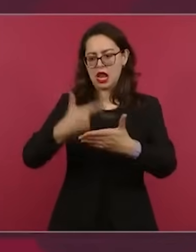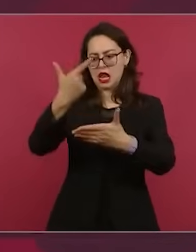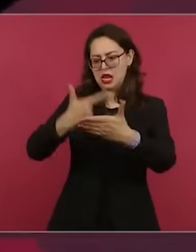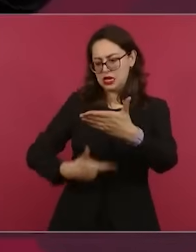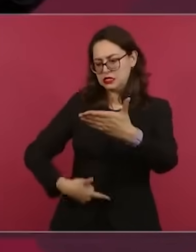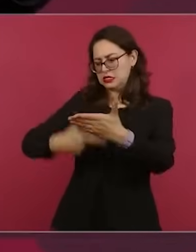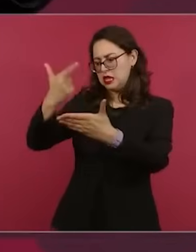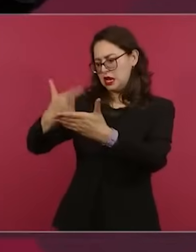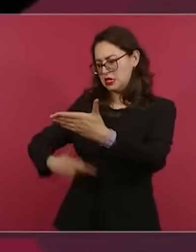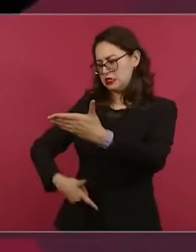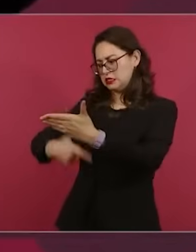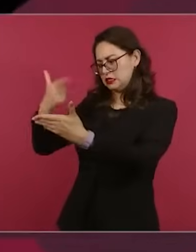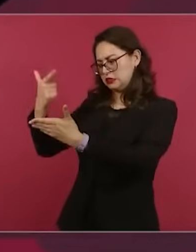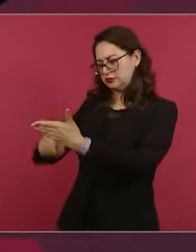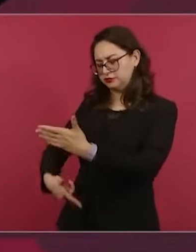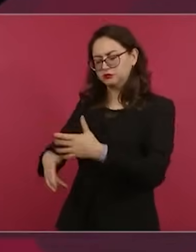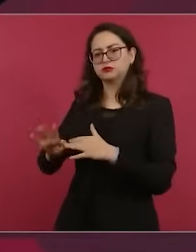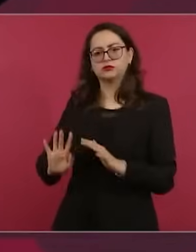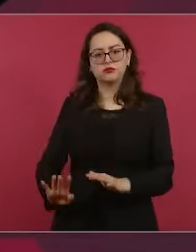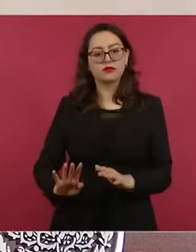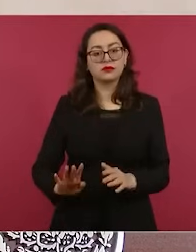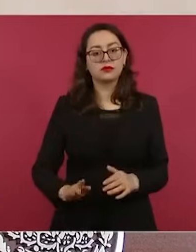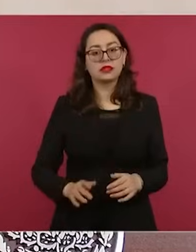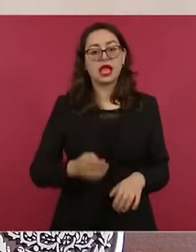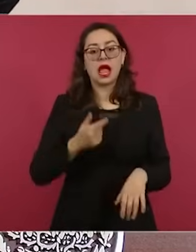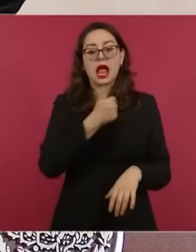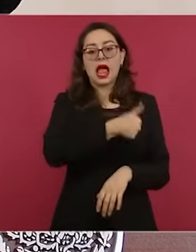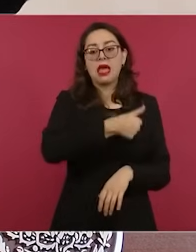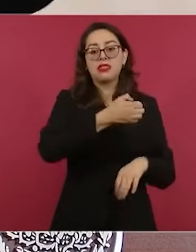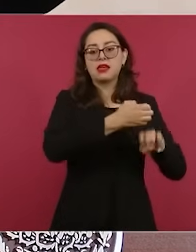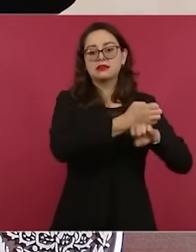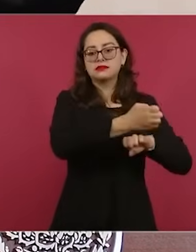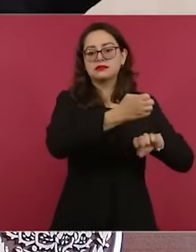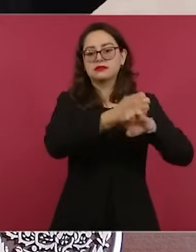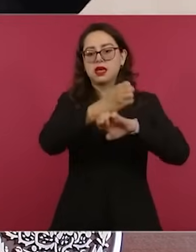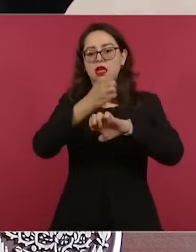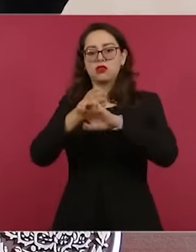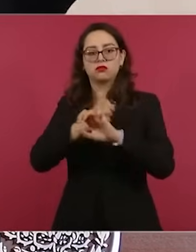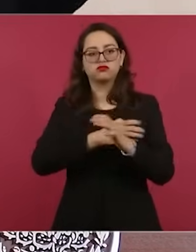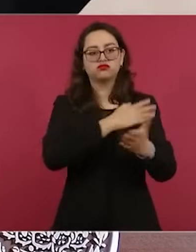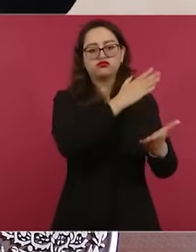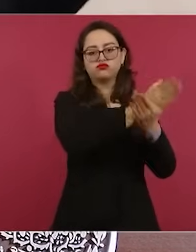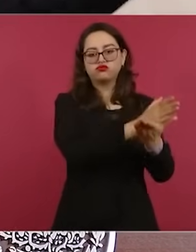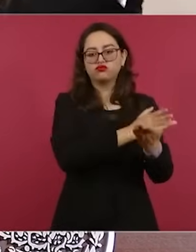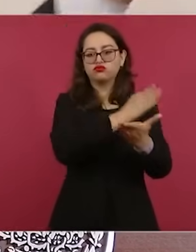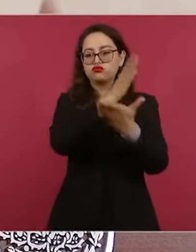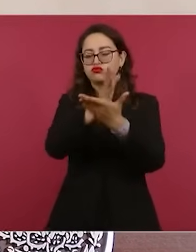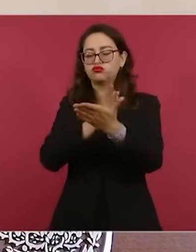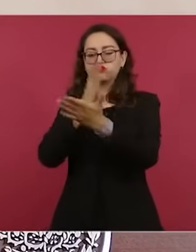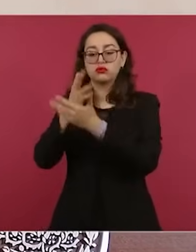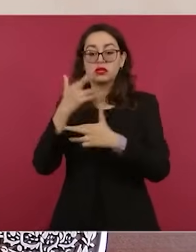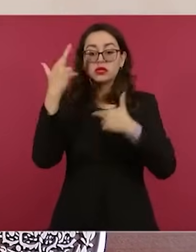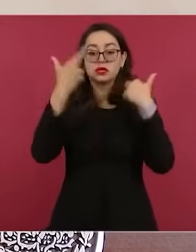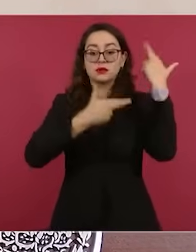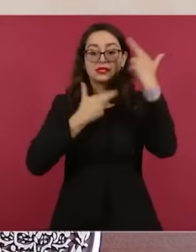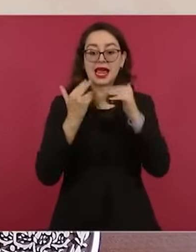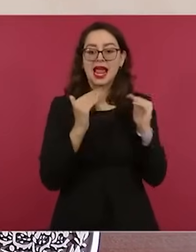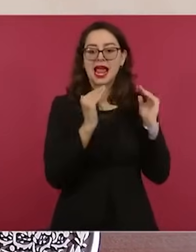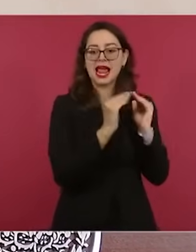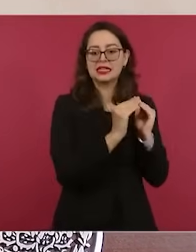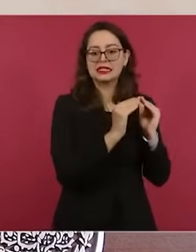Acabo de estar en Nuevo León hace relativamente poco y la coordinadora de